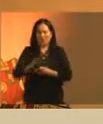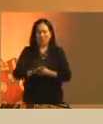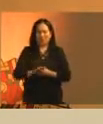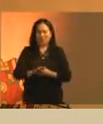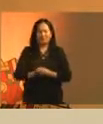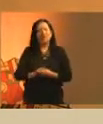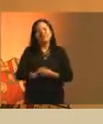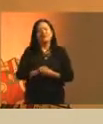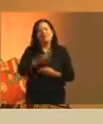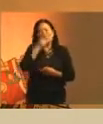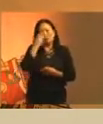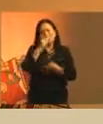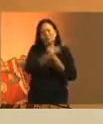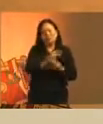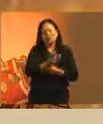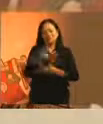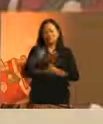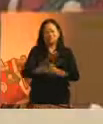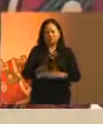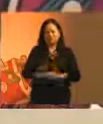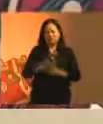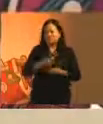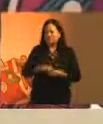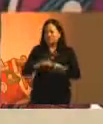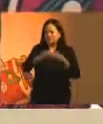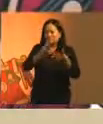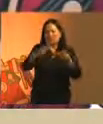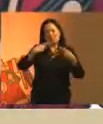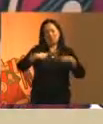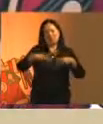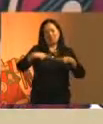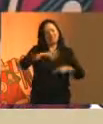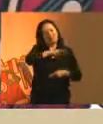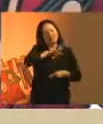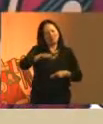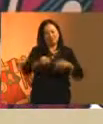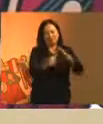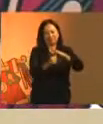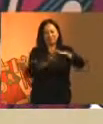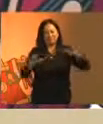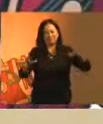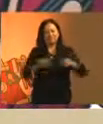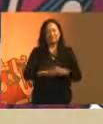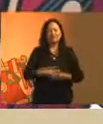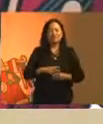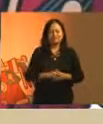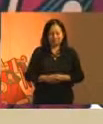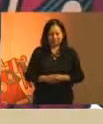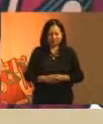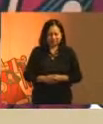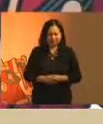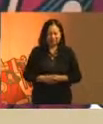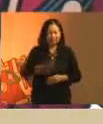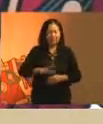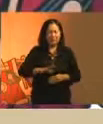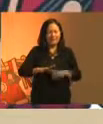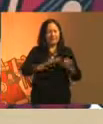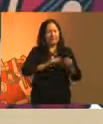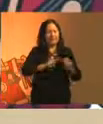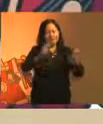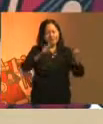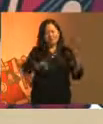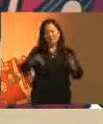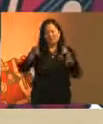combinando a su banquete generaciones de muertos ya tira la enredadera a la tapia del cementerio pero